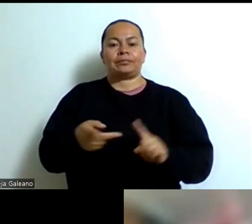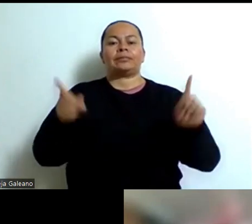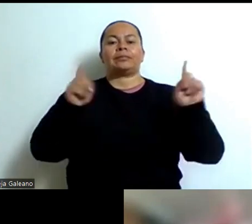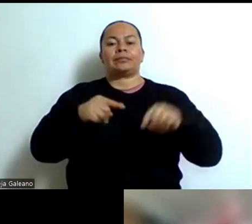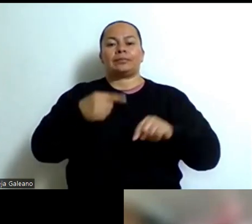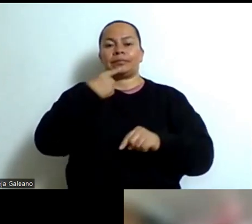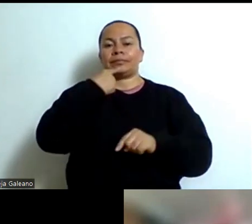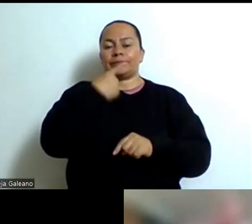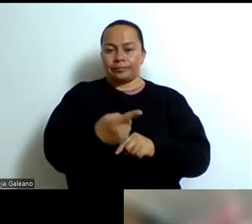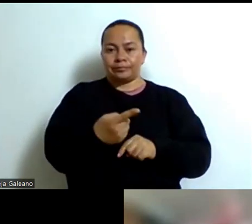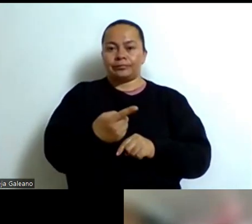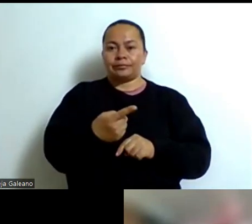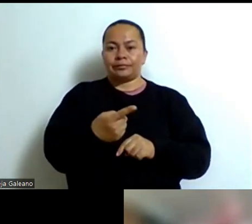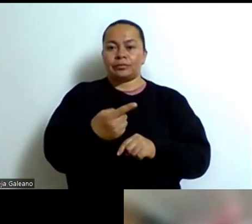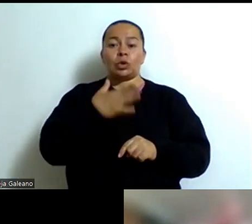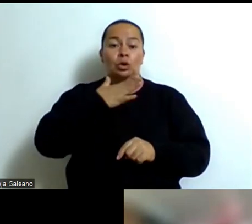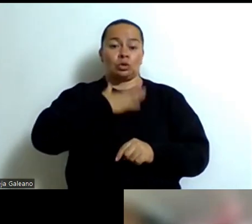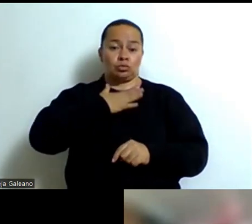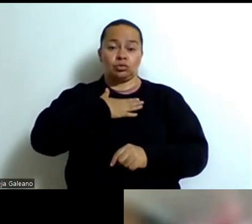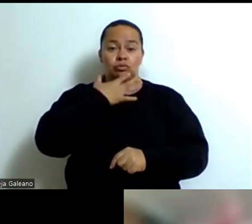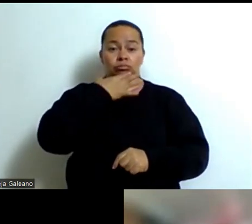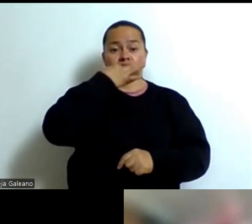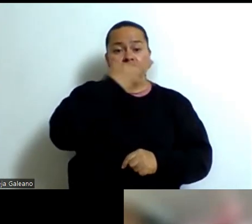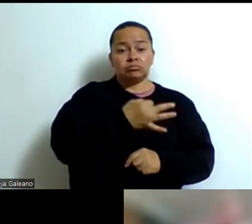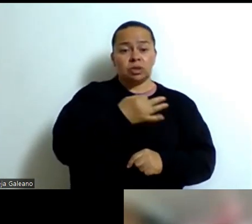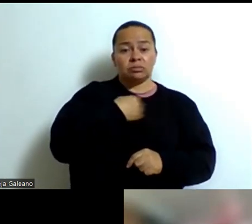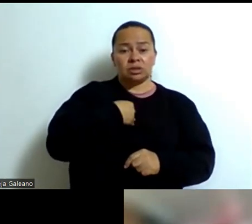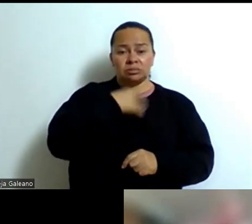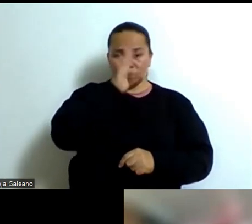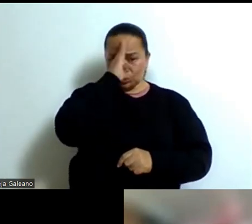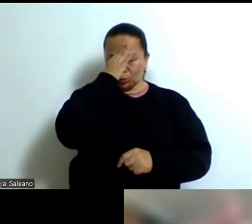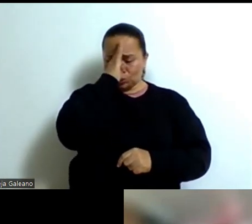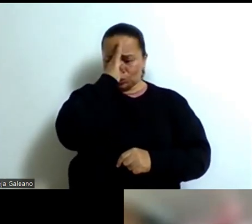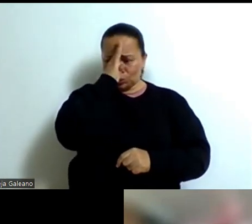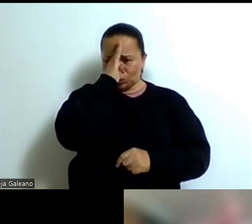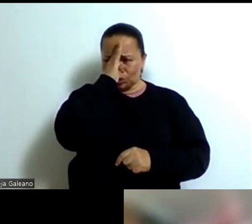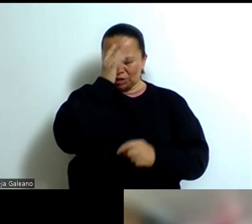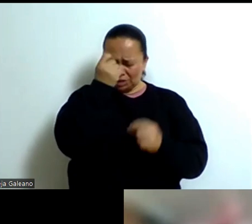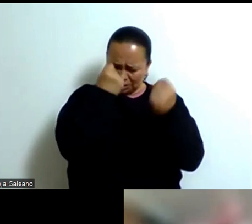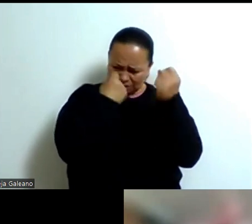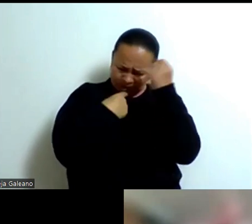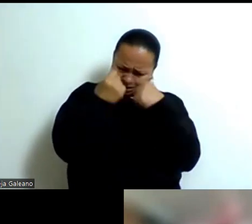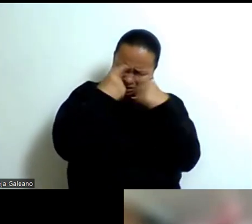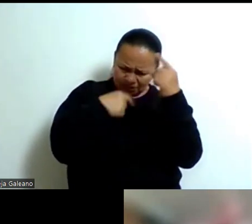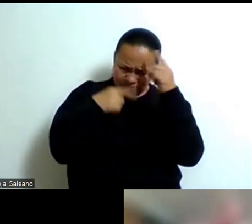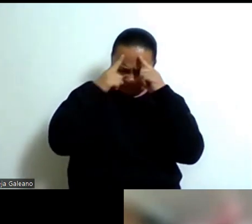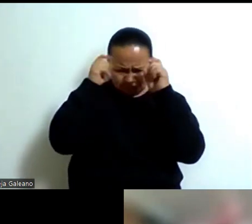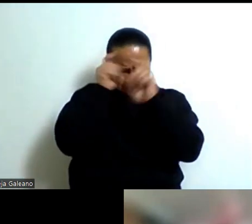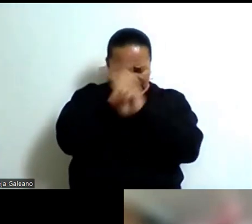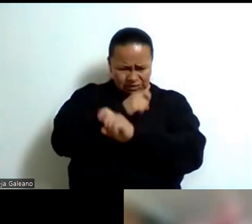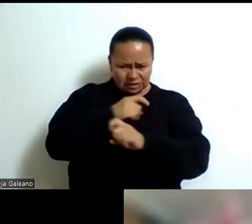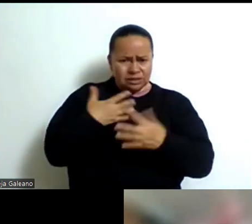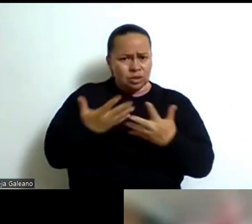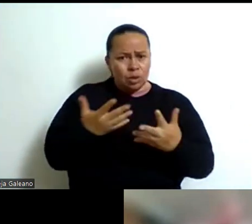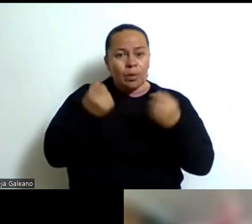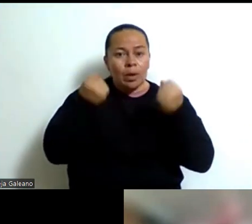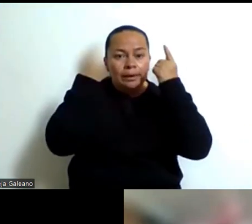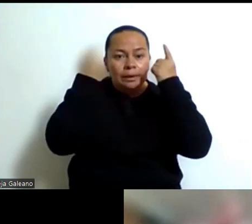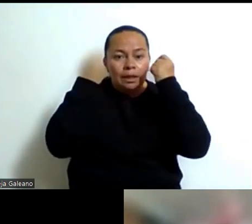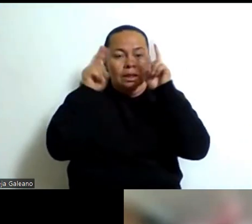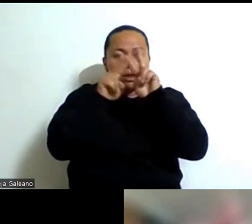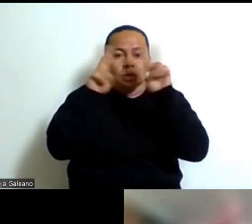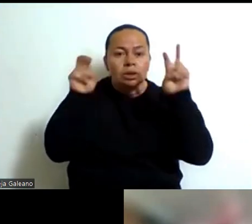decía yo la verdad entré a cuestionarme fuertemente Eso sí y entendí que era un tema de control y